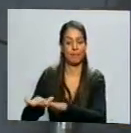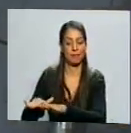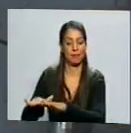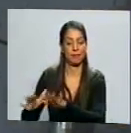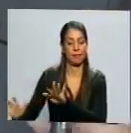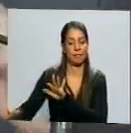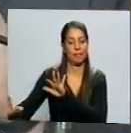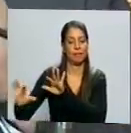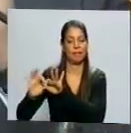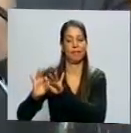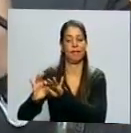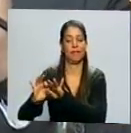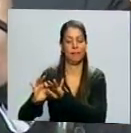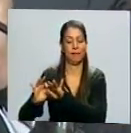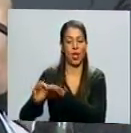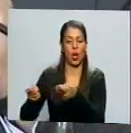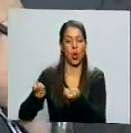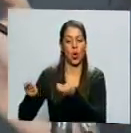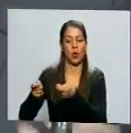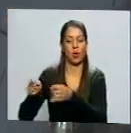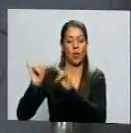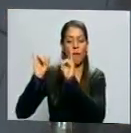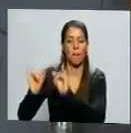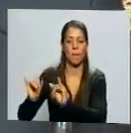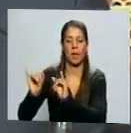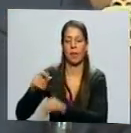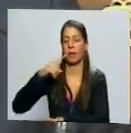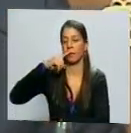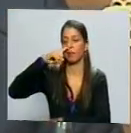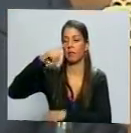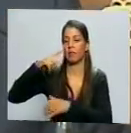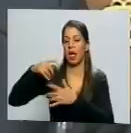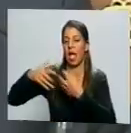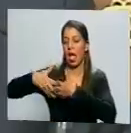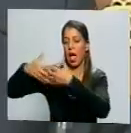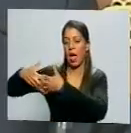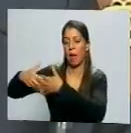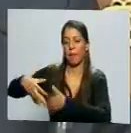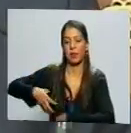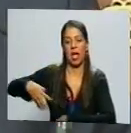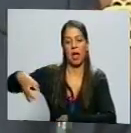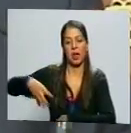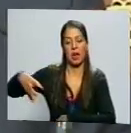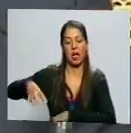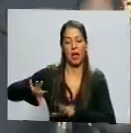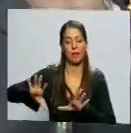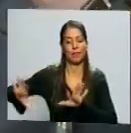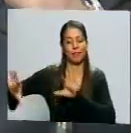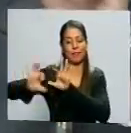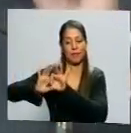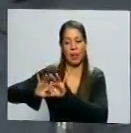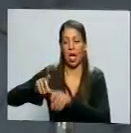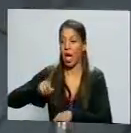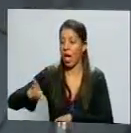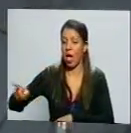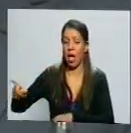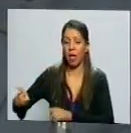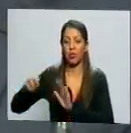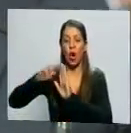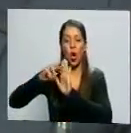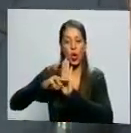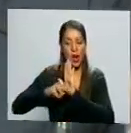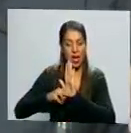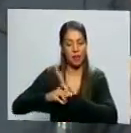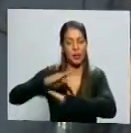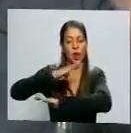una suerte de monopolio para las grandes empresas y los grandes consorcios, que pueden cumplir con los requisitos